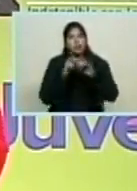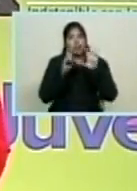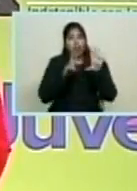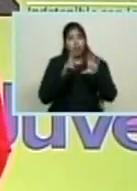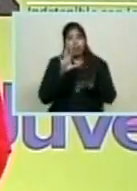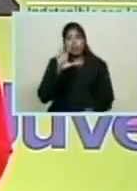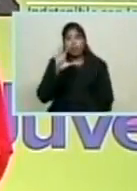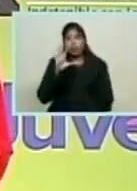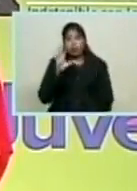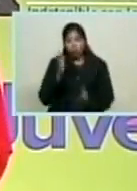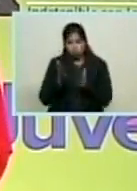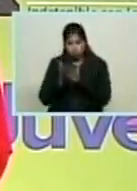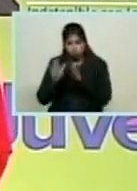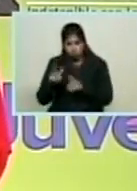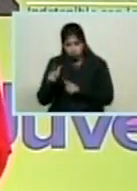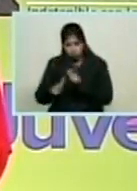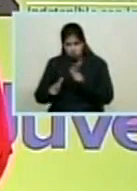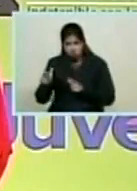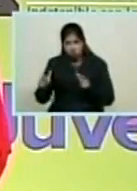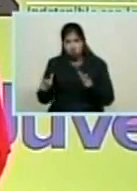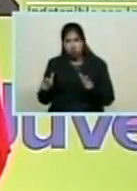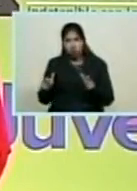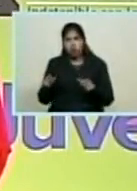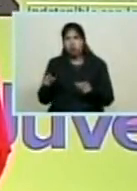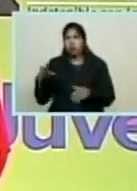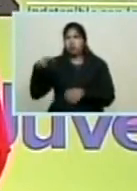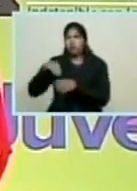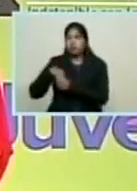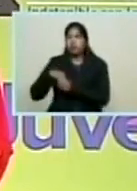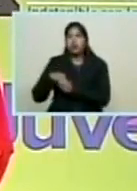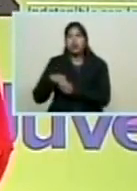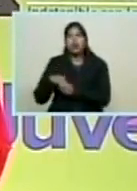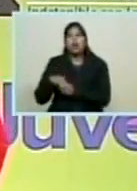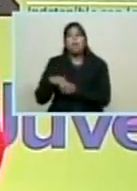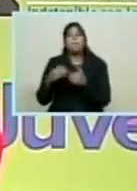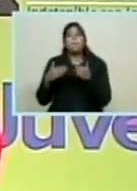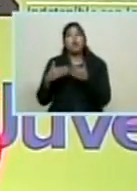75 estudiantes están en la educación pública,